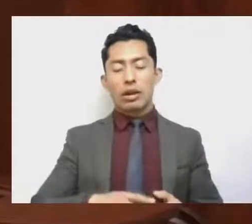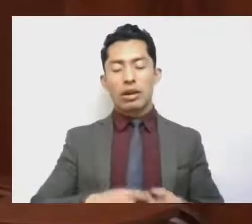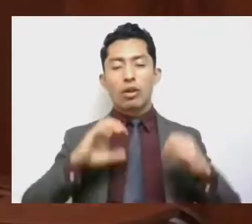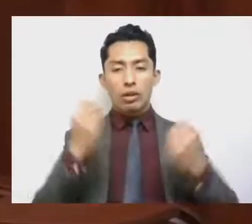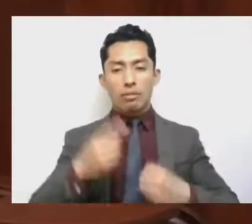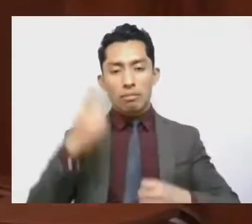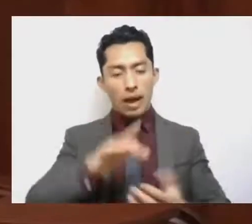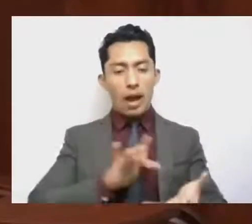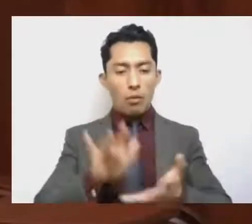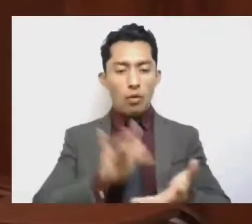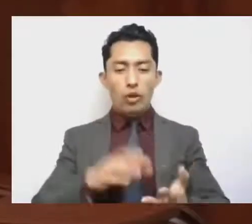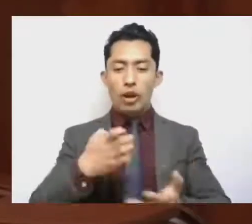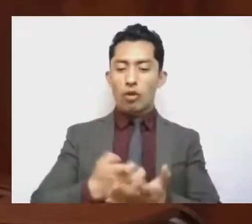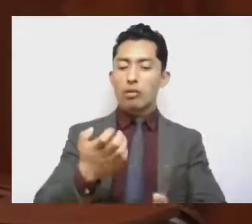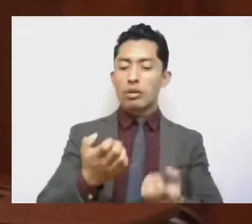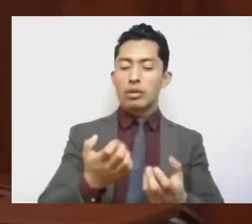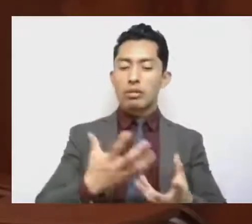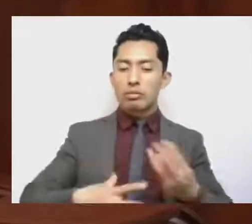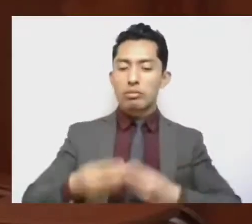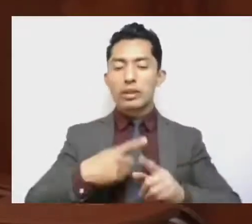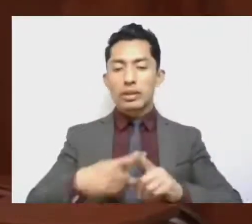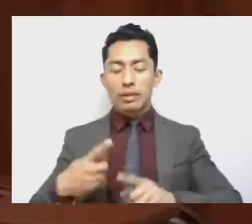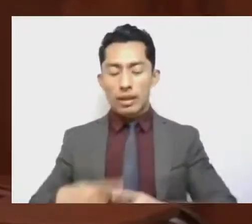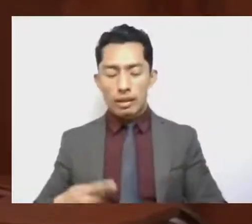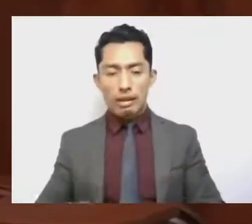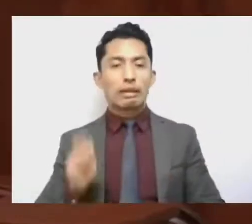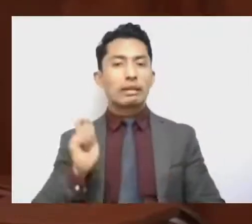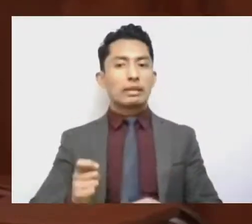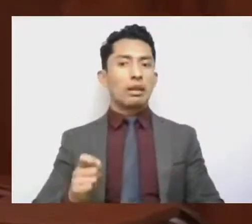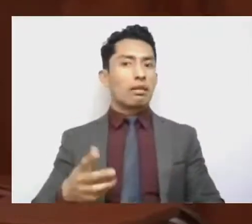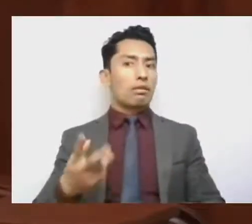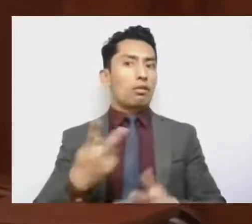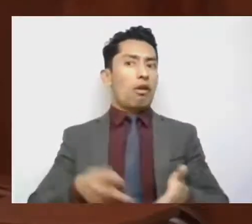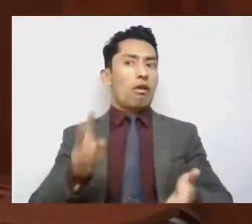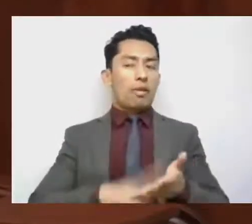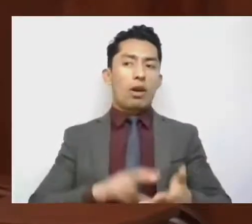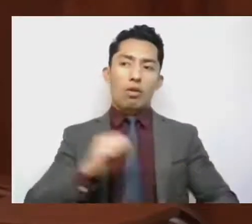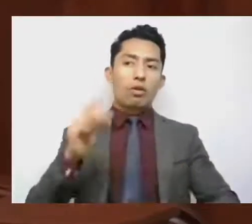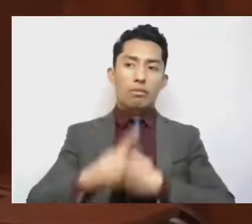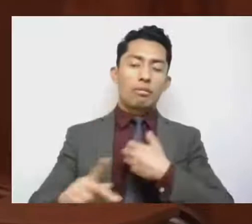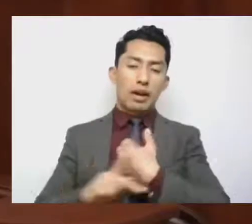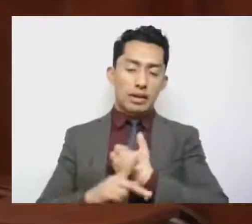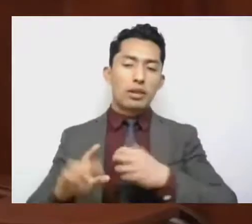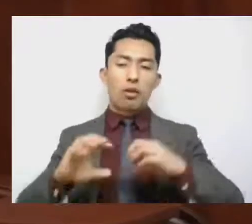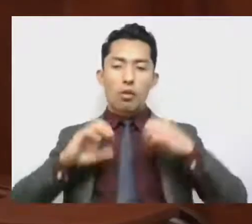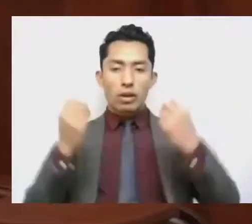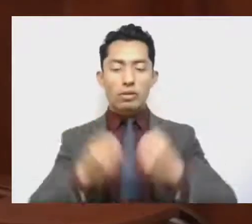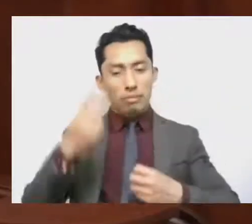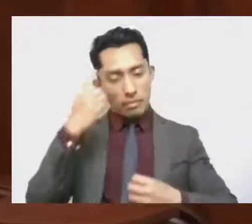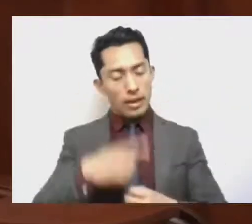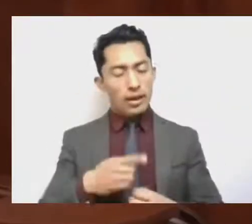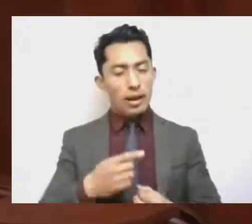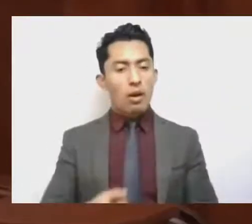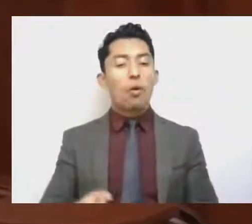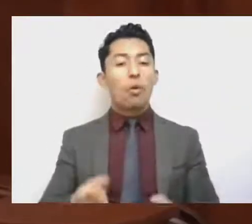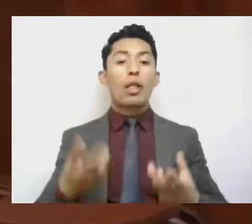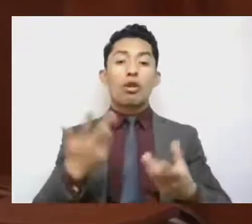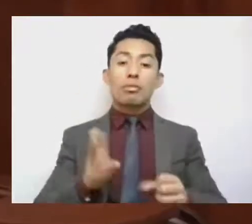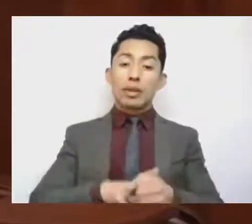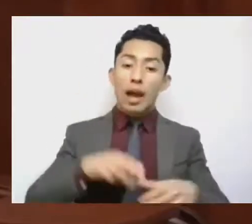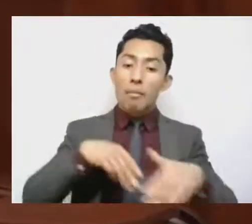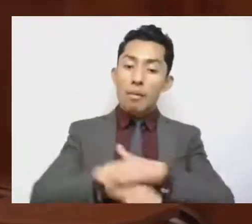Desarrollo Económicos, doblando el promedio de los países de la organización en cuanto a las hospitalizaciones